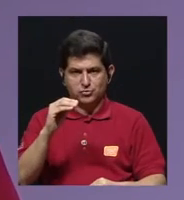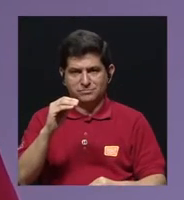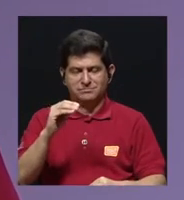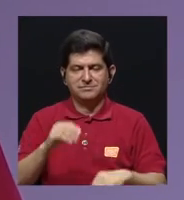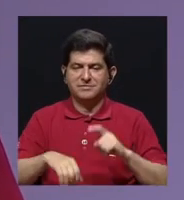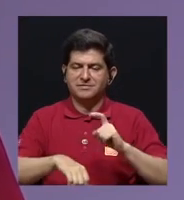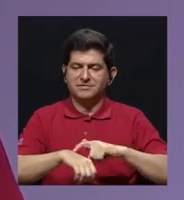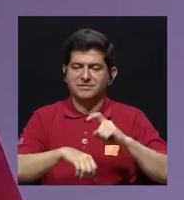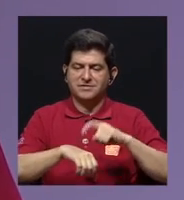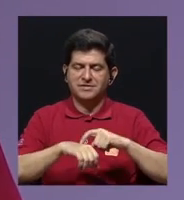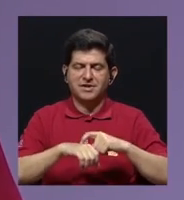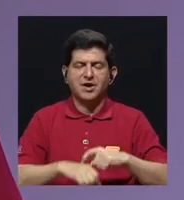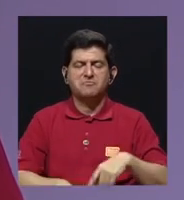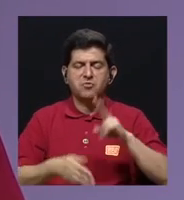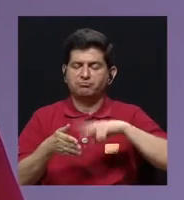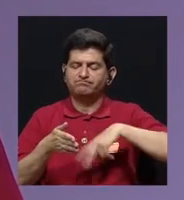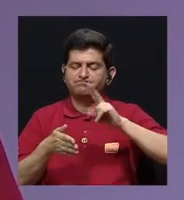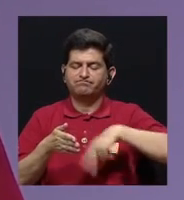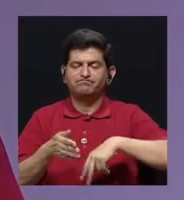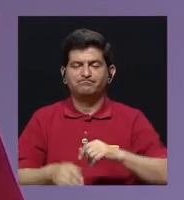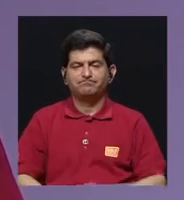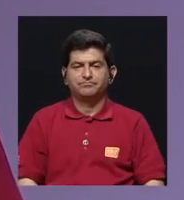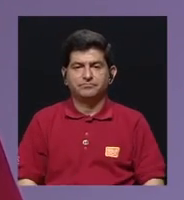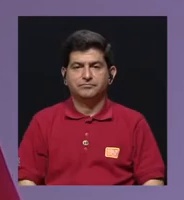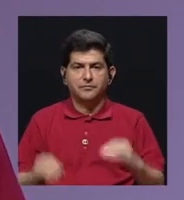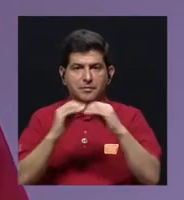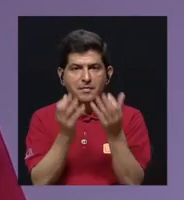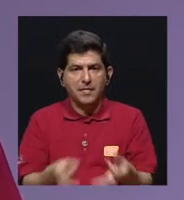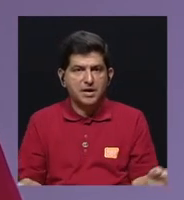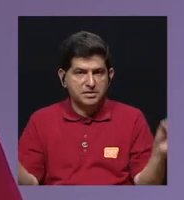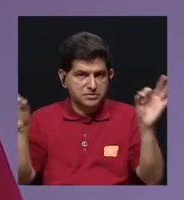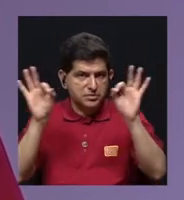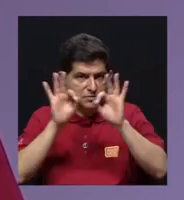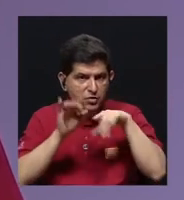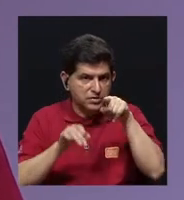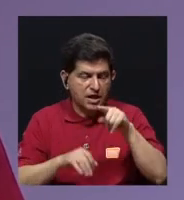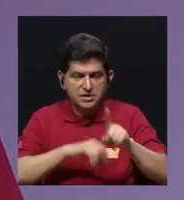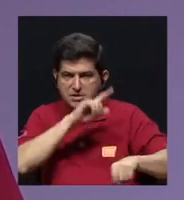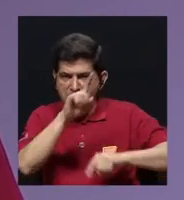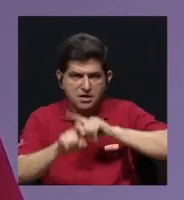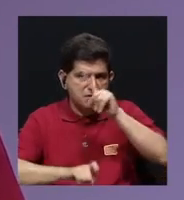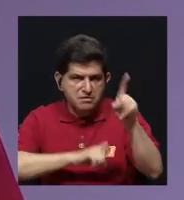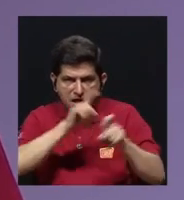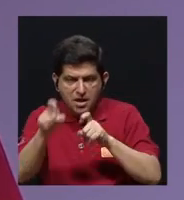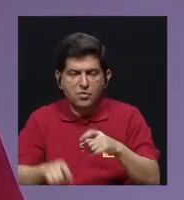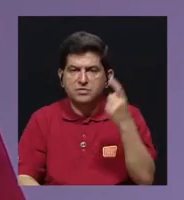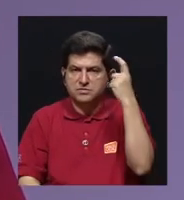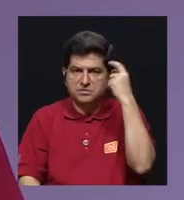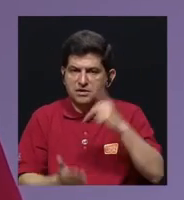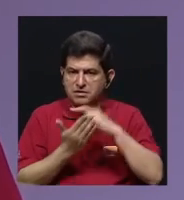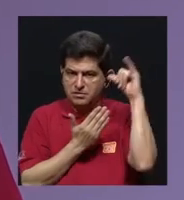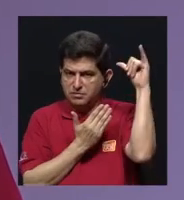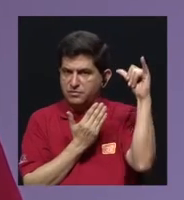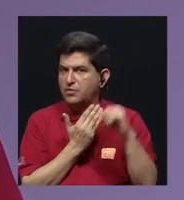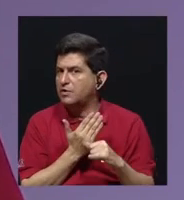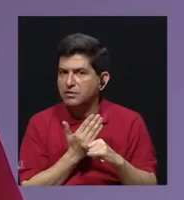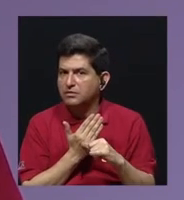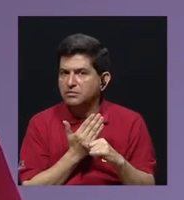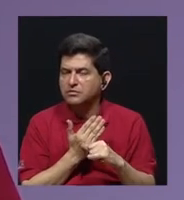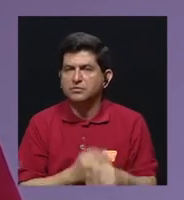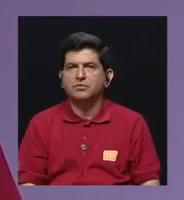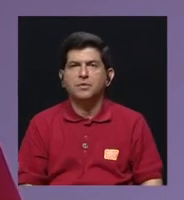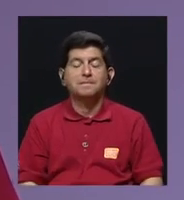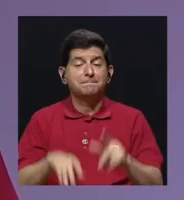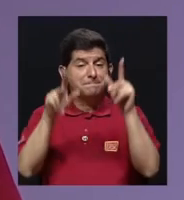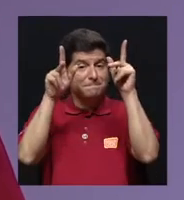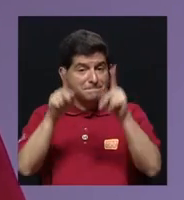tiempo sí. que se dedica a la lectura. Y lo más importante que arroja esa encuesta para efectos de este proyecto es que las